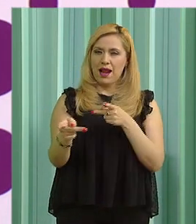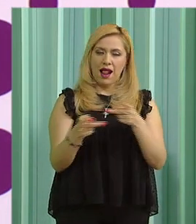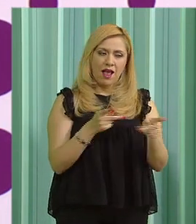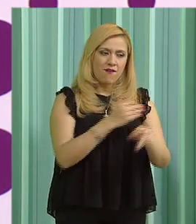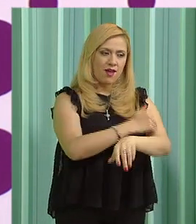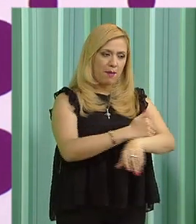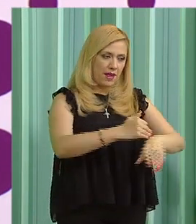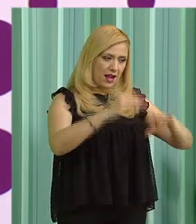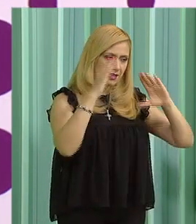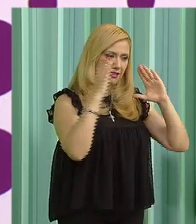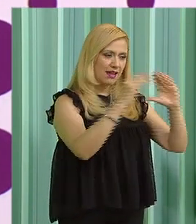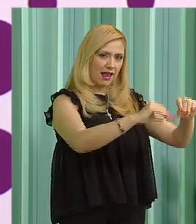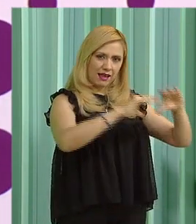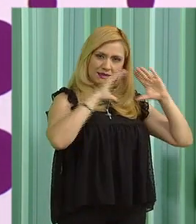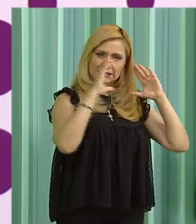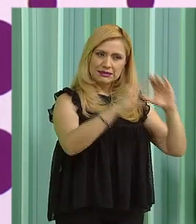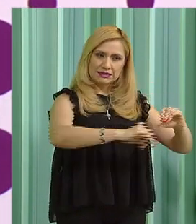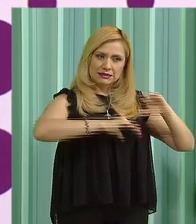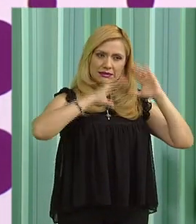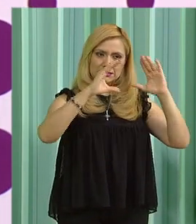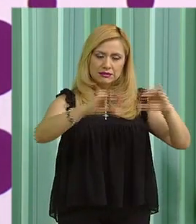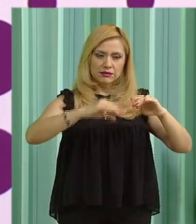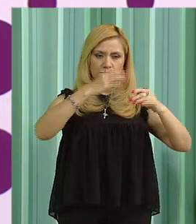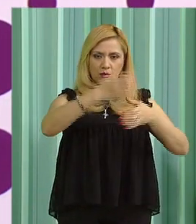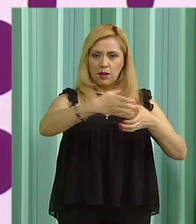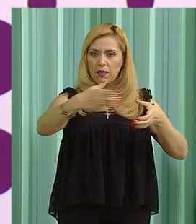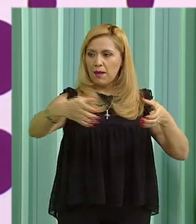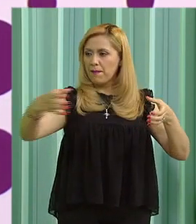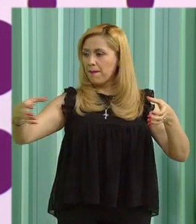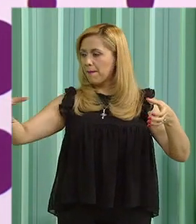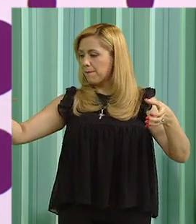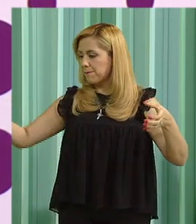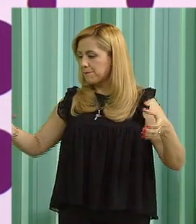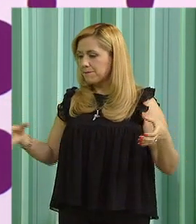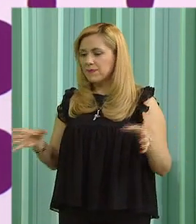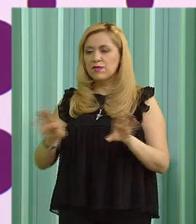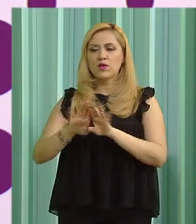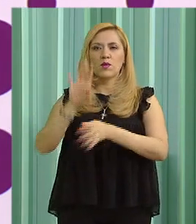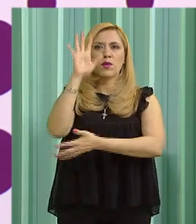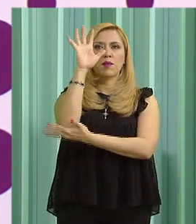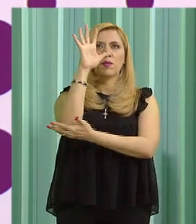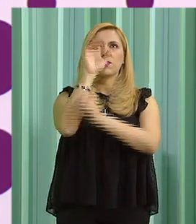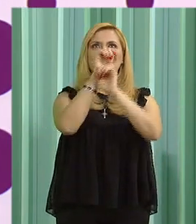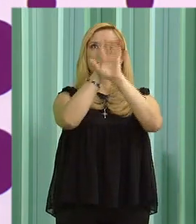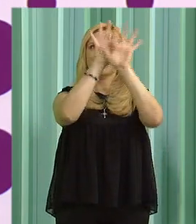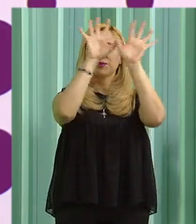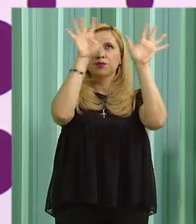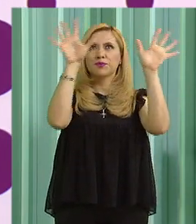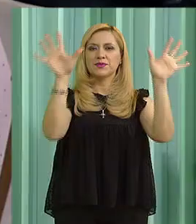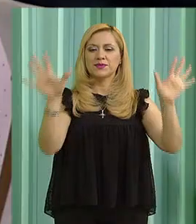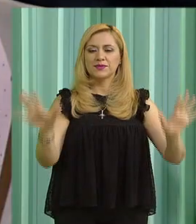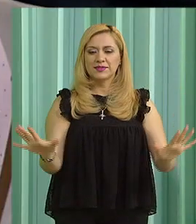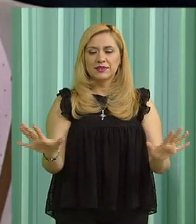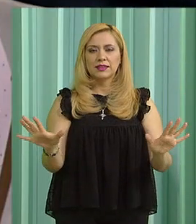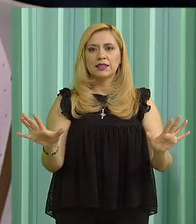¿no? Creo que un punto también bastante relevante es que también está sirviendo como